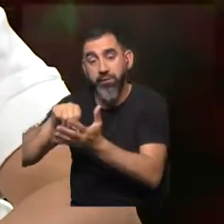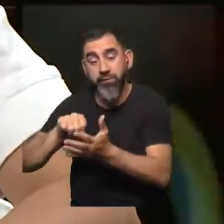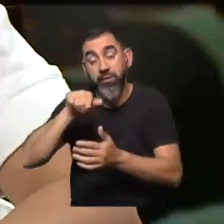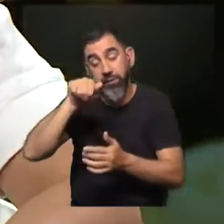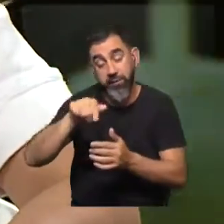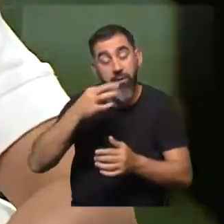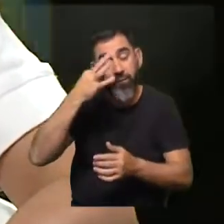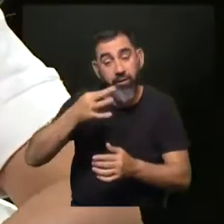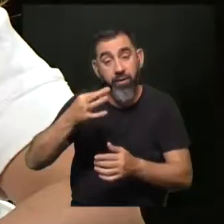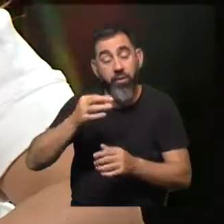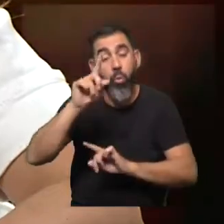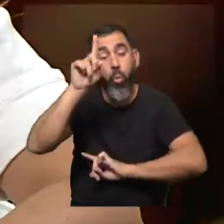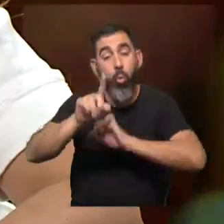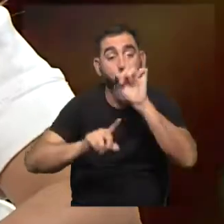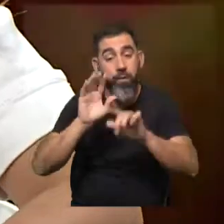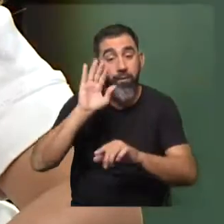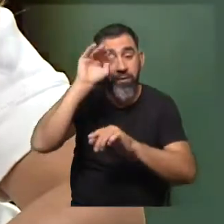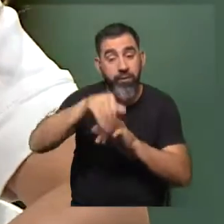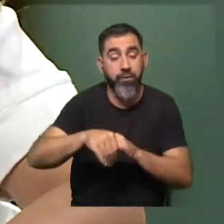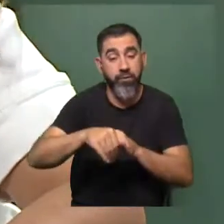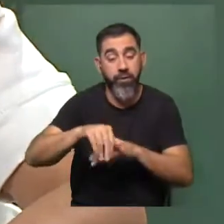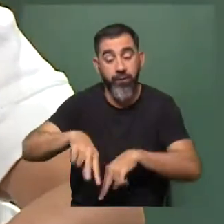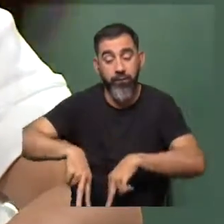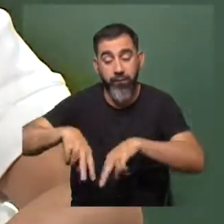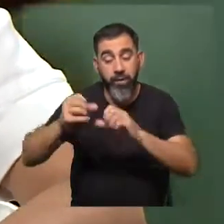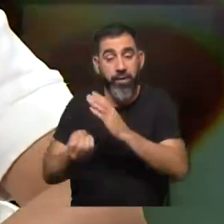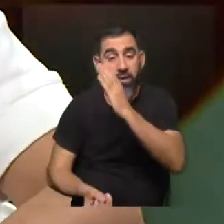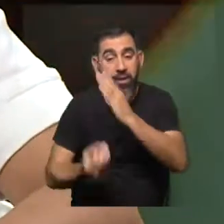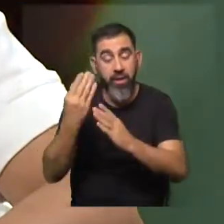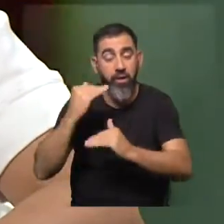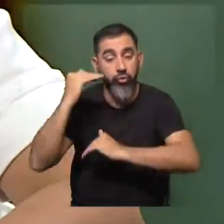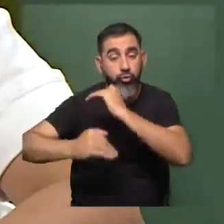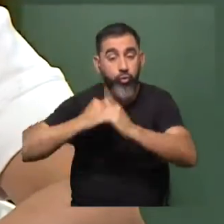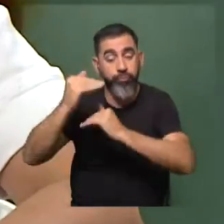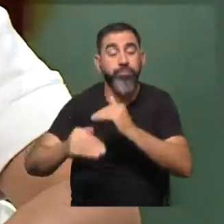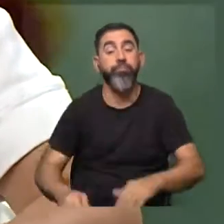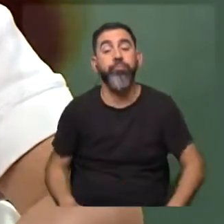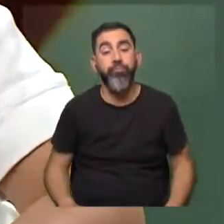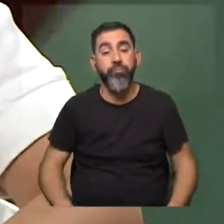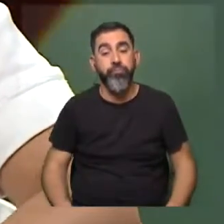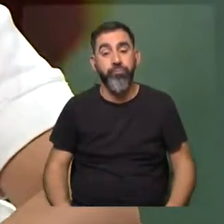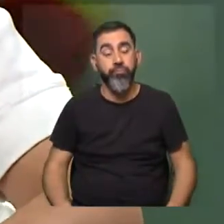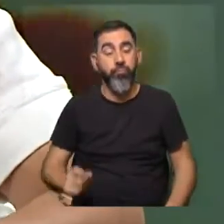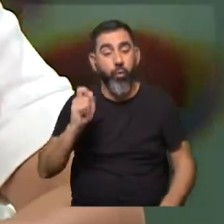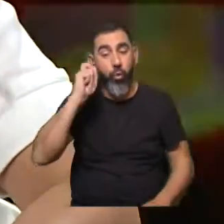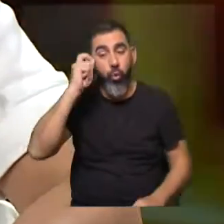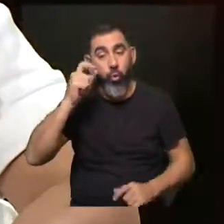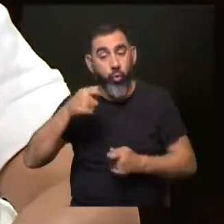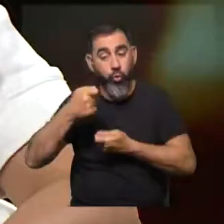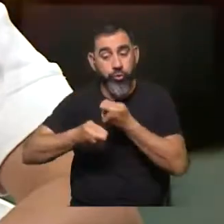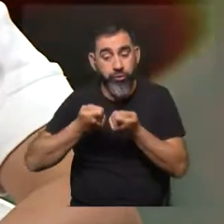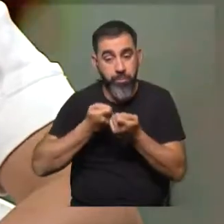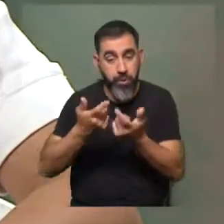entra Laudelar en este caso con investigación, innovación y desarrollo, ¿no? generar conocimiento,